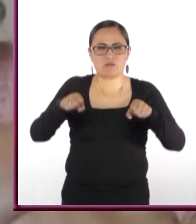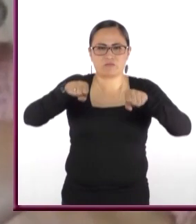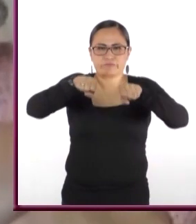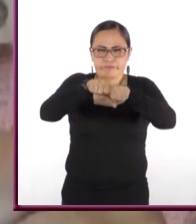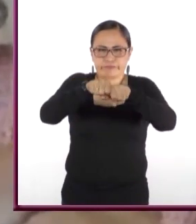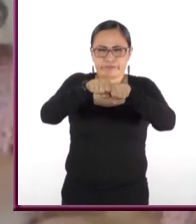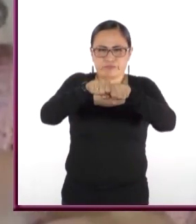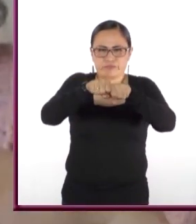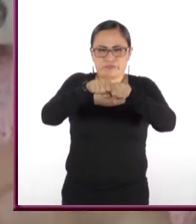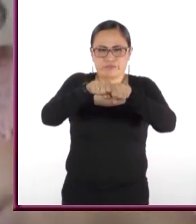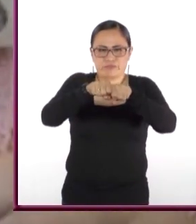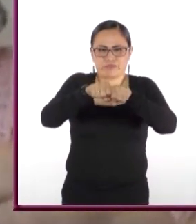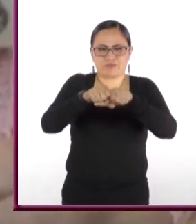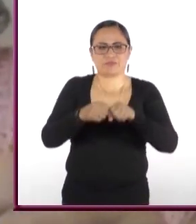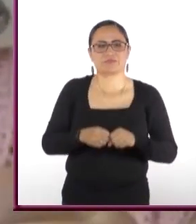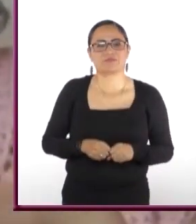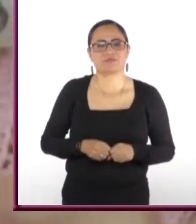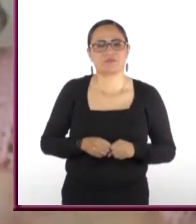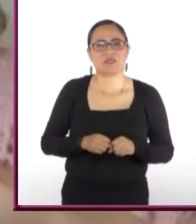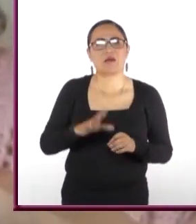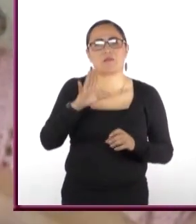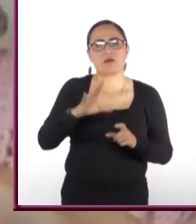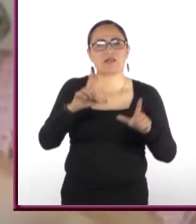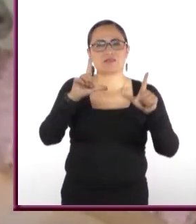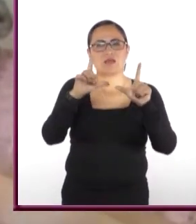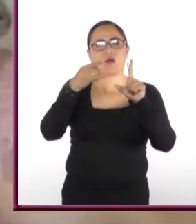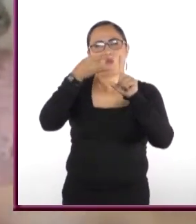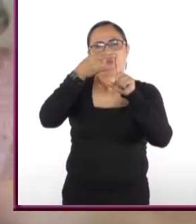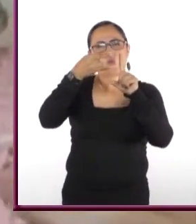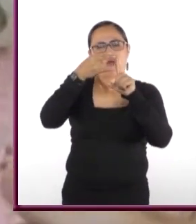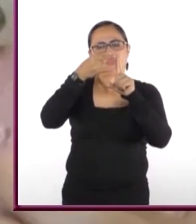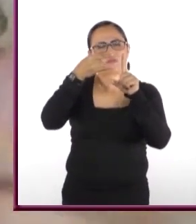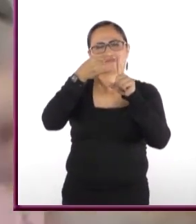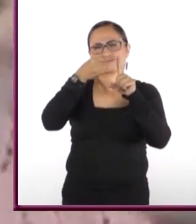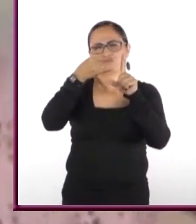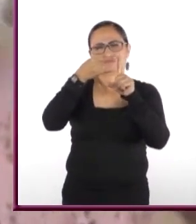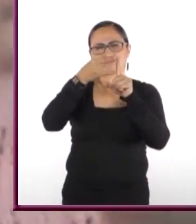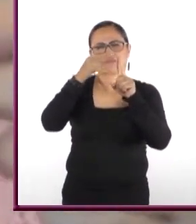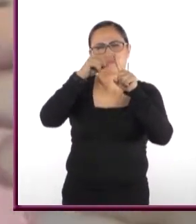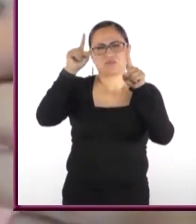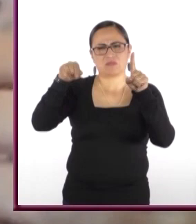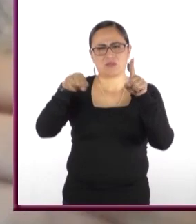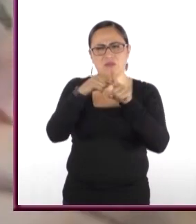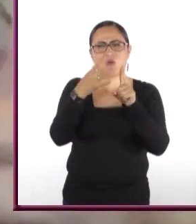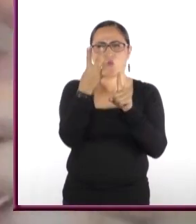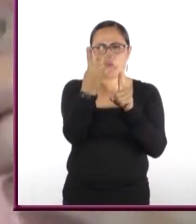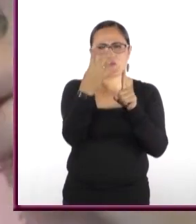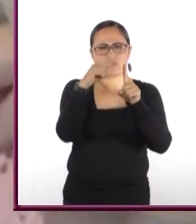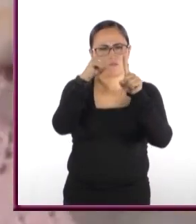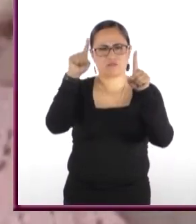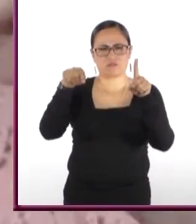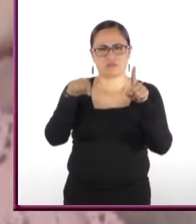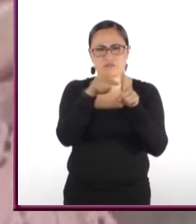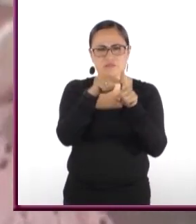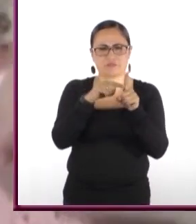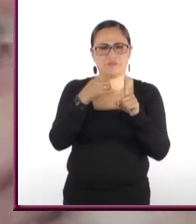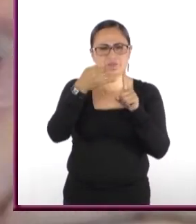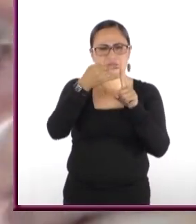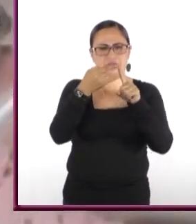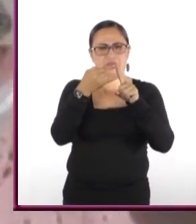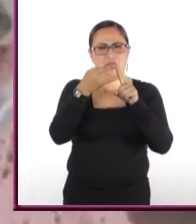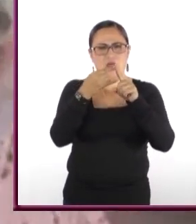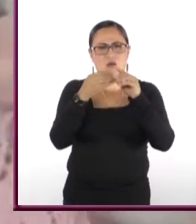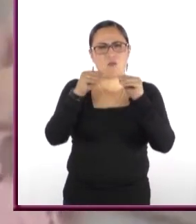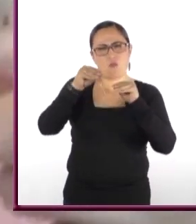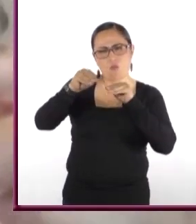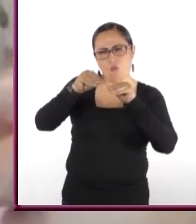ciérrenlo, ¿no? Y traten de hacer un cuadrilátero, el que sea 4 lados de algo, y vean cómo